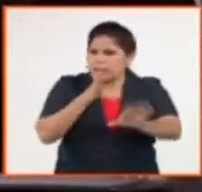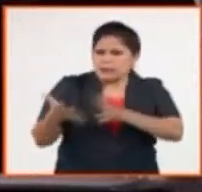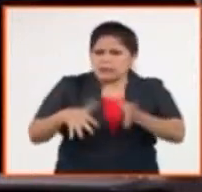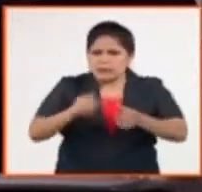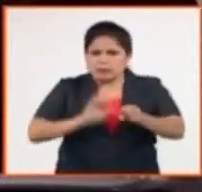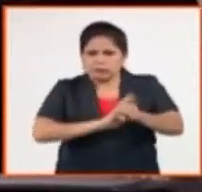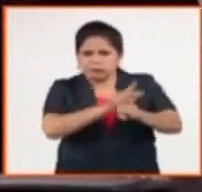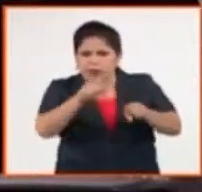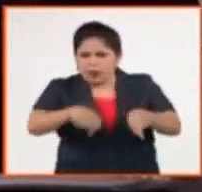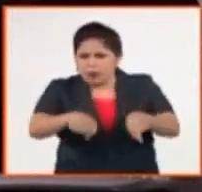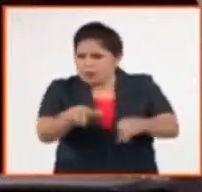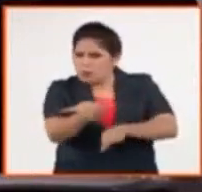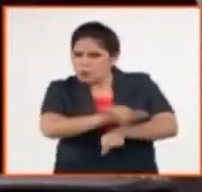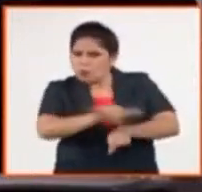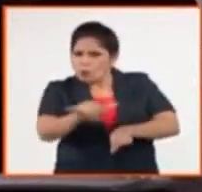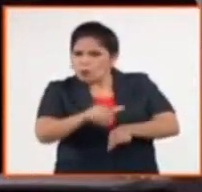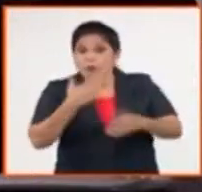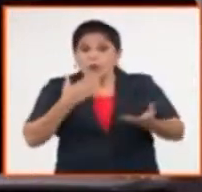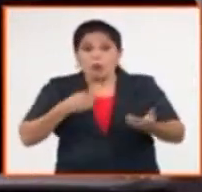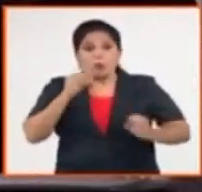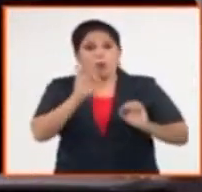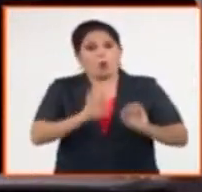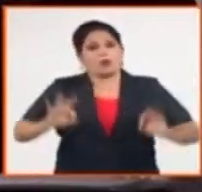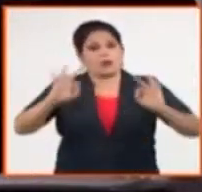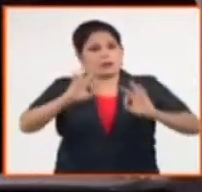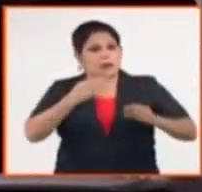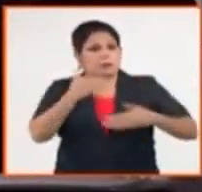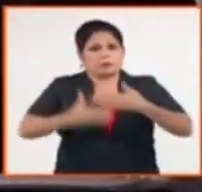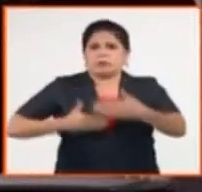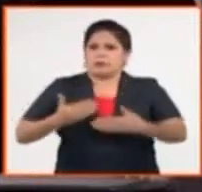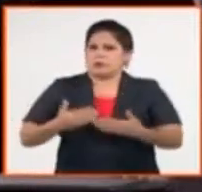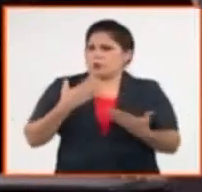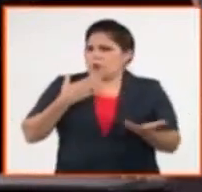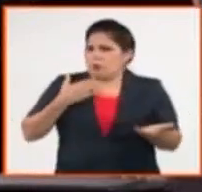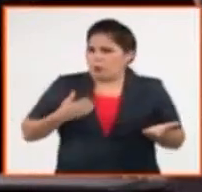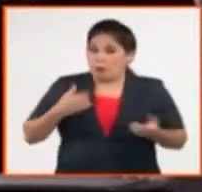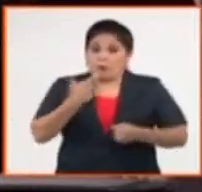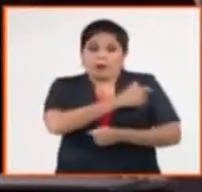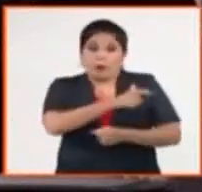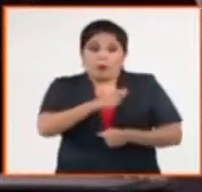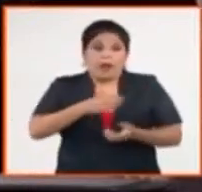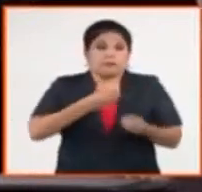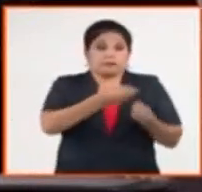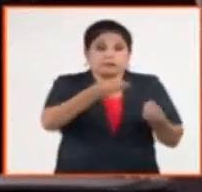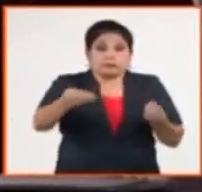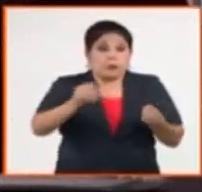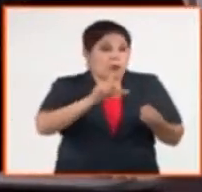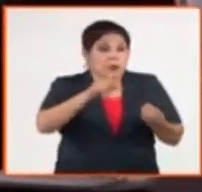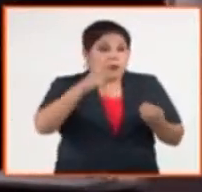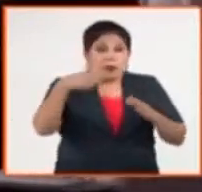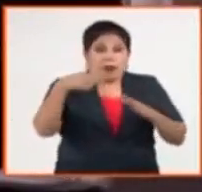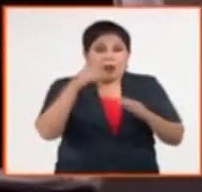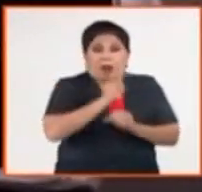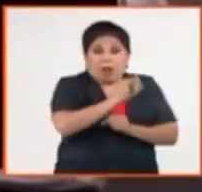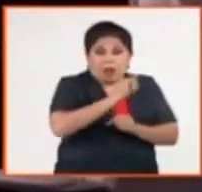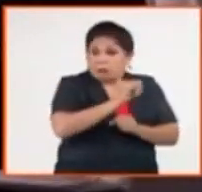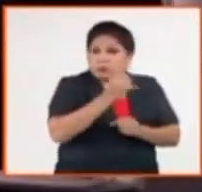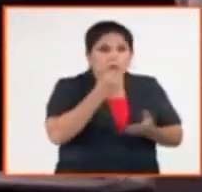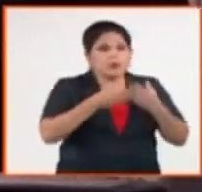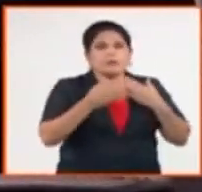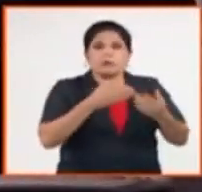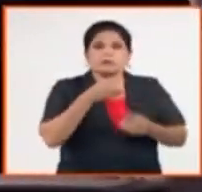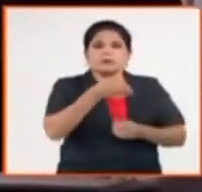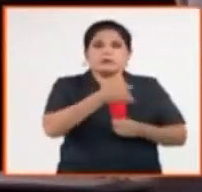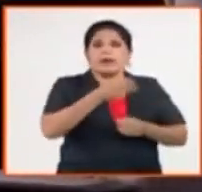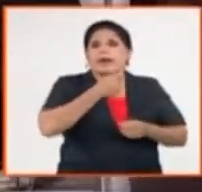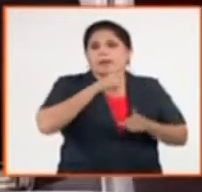están enfrentando ahora? ¿Cómo se han organizado? ¿Cómo ha sido posible que las vacunas lleguen hasta el último lugar de este país? Sí, un saludo